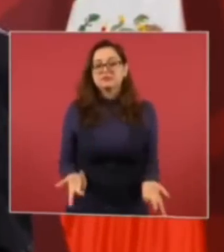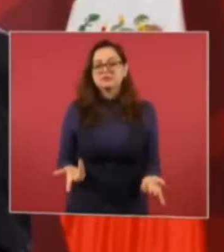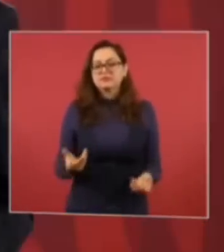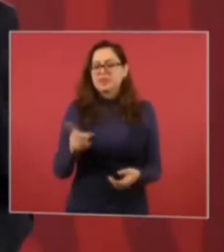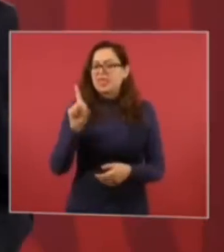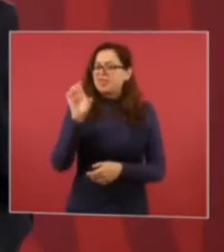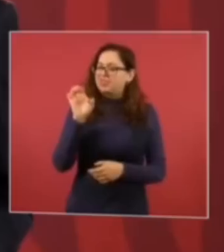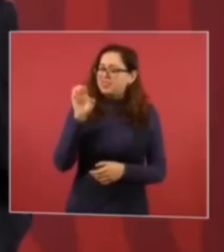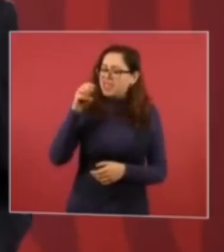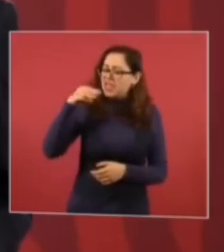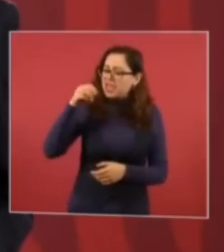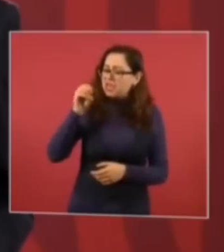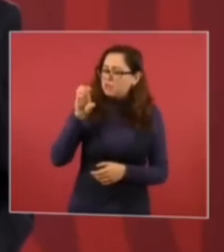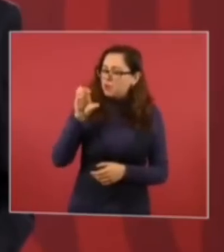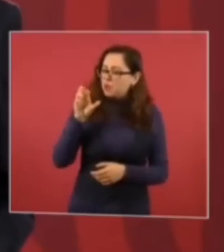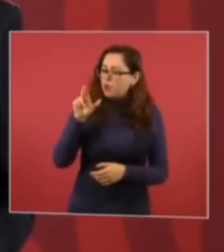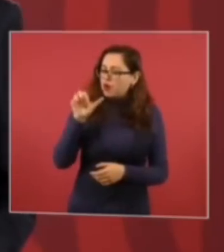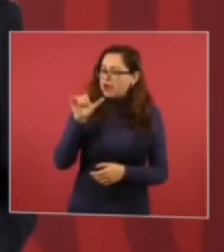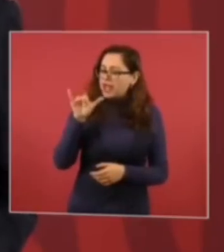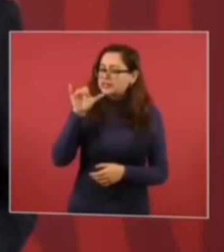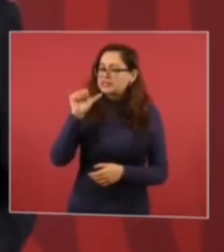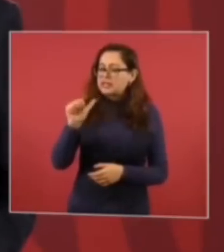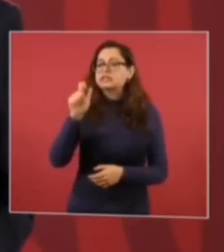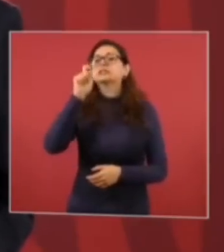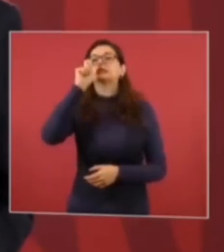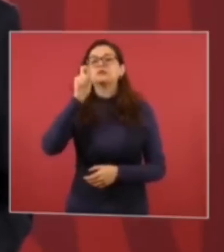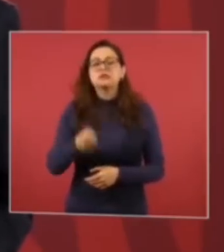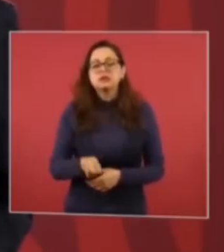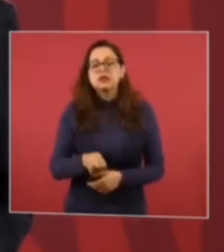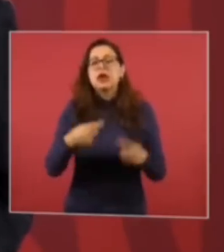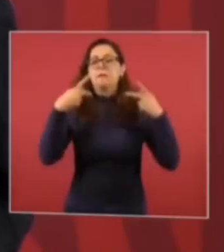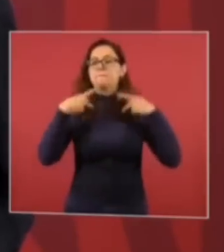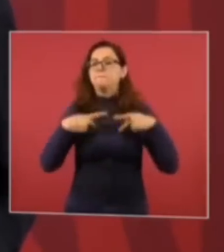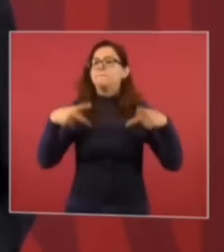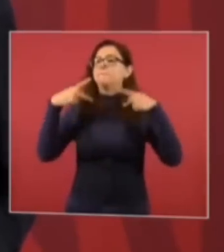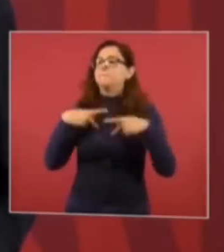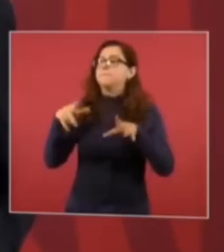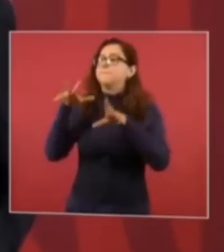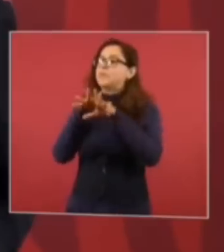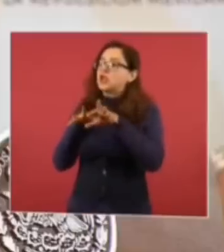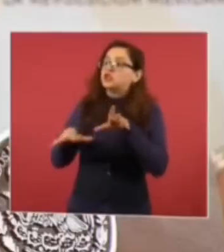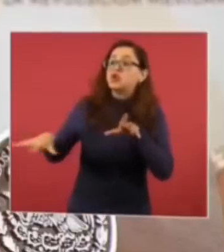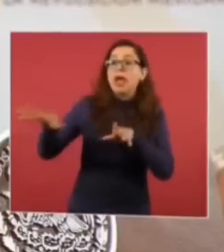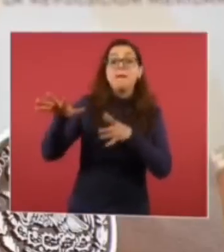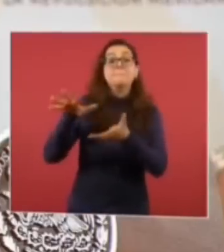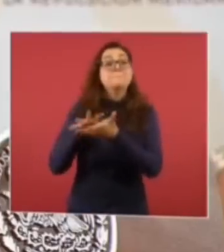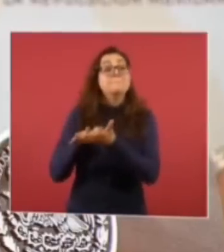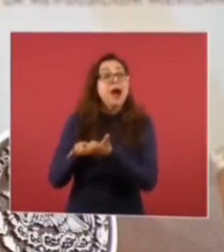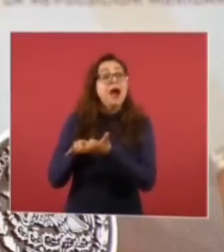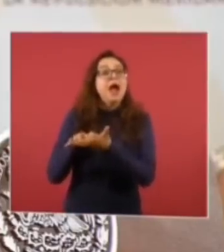pueblo la oligarquía es el gobierno de las minorías